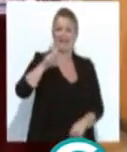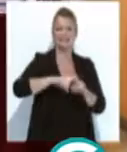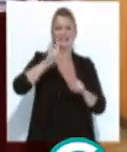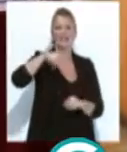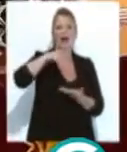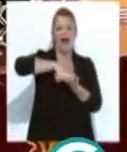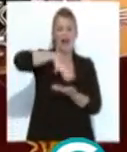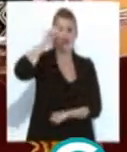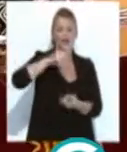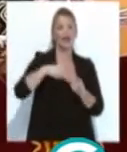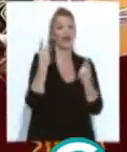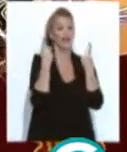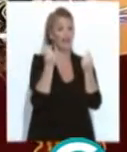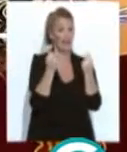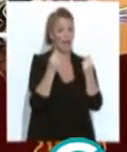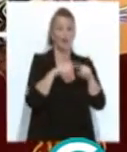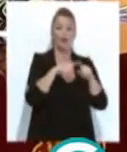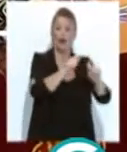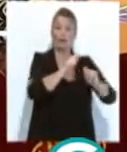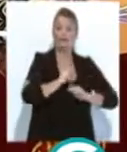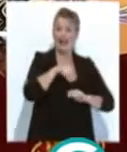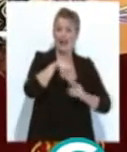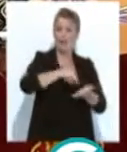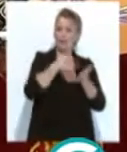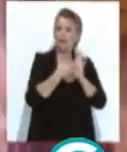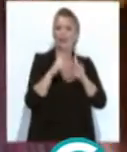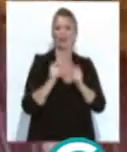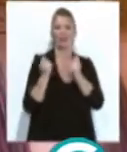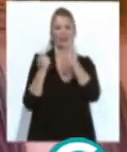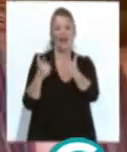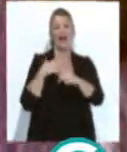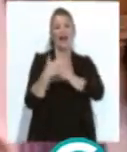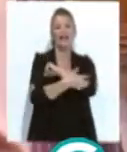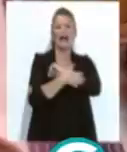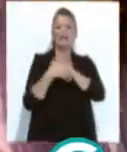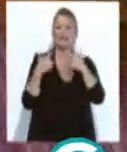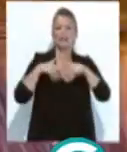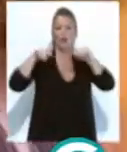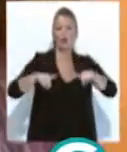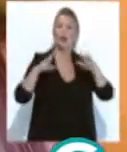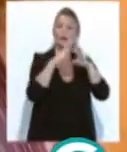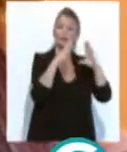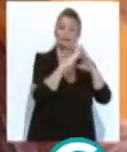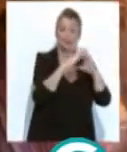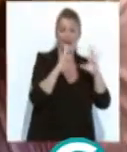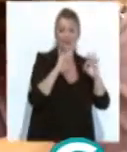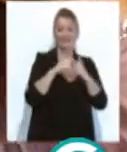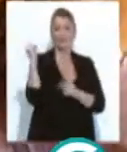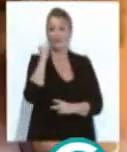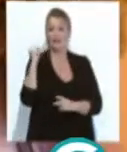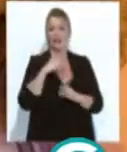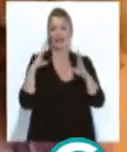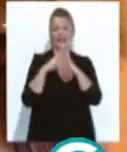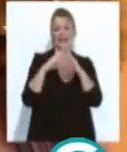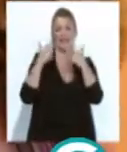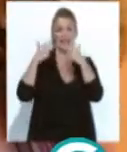Fanas. El dinero que no se aportará en estos proyectos se entregará a Cáritas Local, ya que las hermandades y cofradías pertenecen a la Iglesia